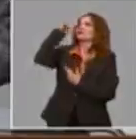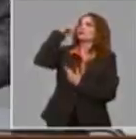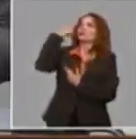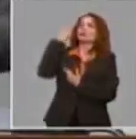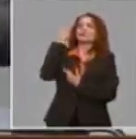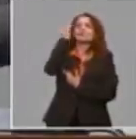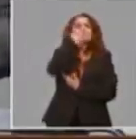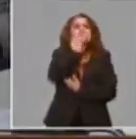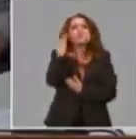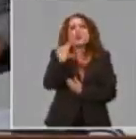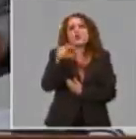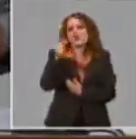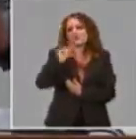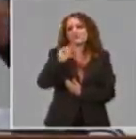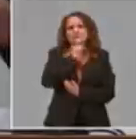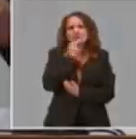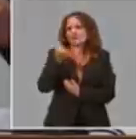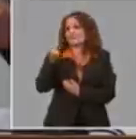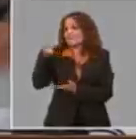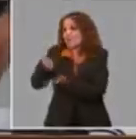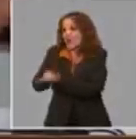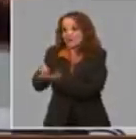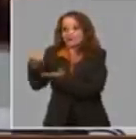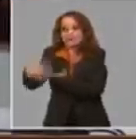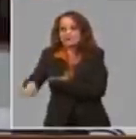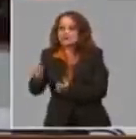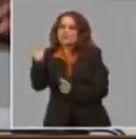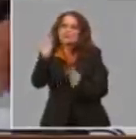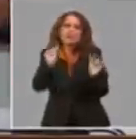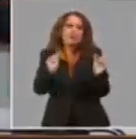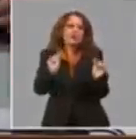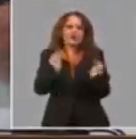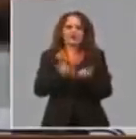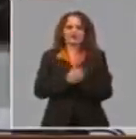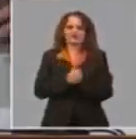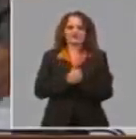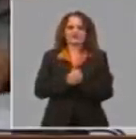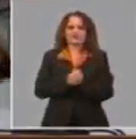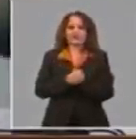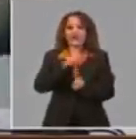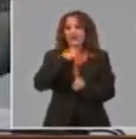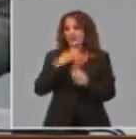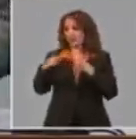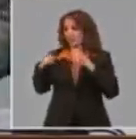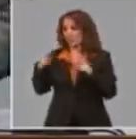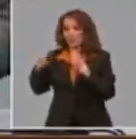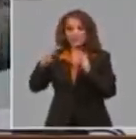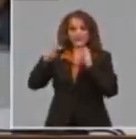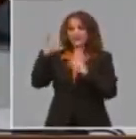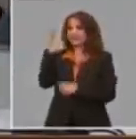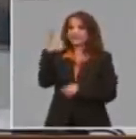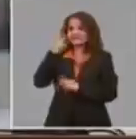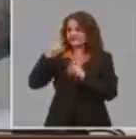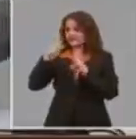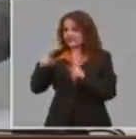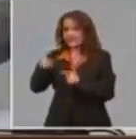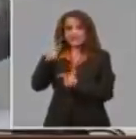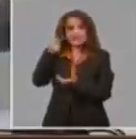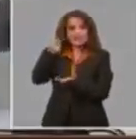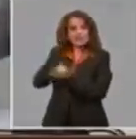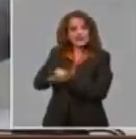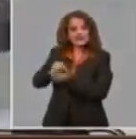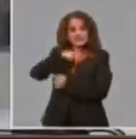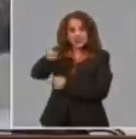todo en partes todavía mayoría gente cuando tienen que pagar a dos veces a tres veces por otras veces el precio que le ponen esta